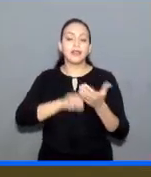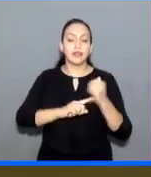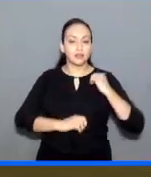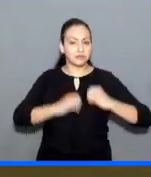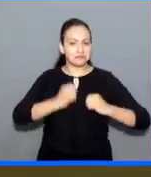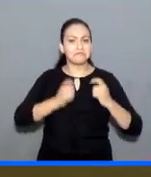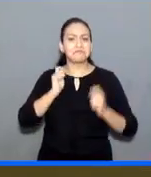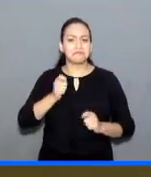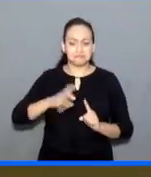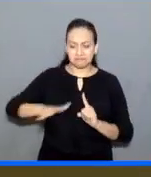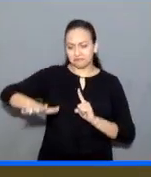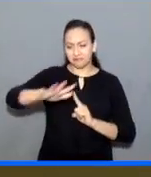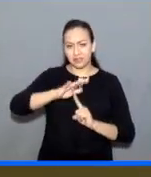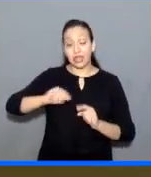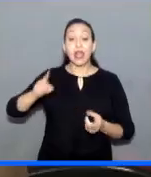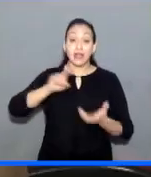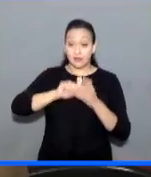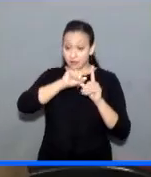país pluricultural.